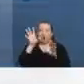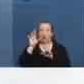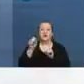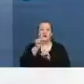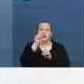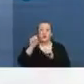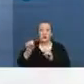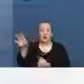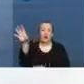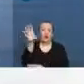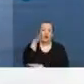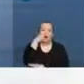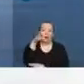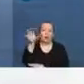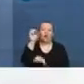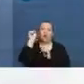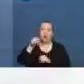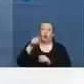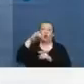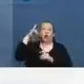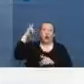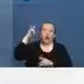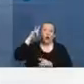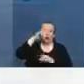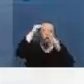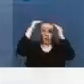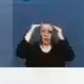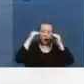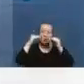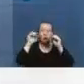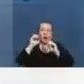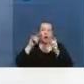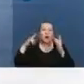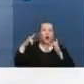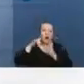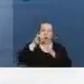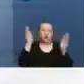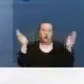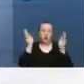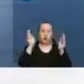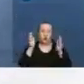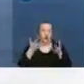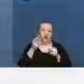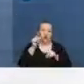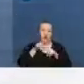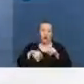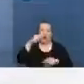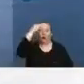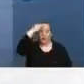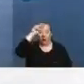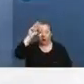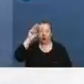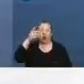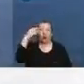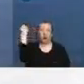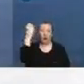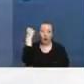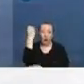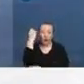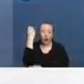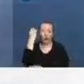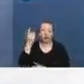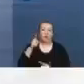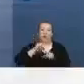puede captar vuelos de más altura de aviones ligeros como aviones y por eso pueden pasar por méxico colombia por eso entran avionetas